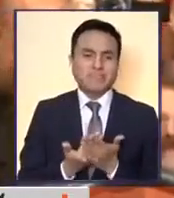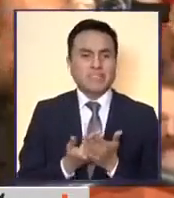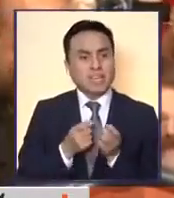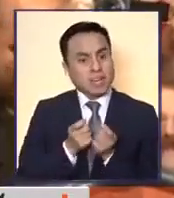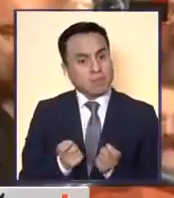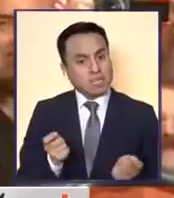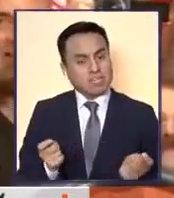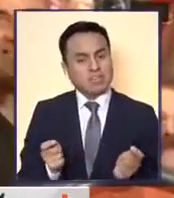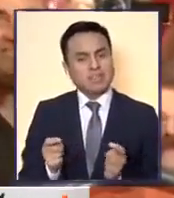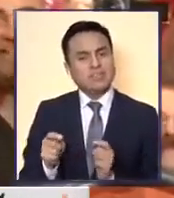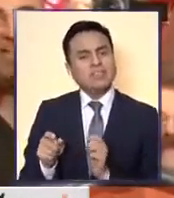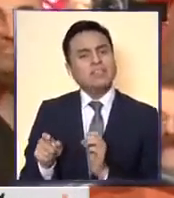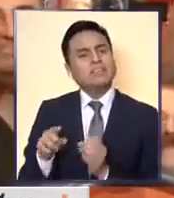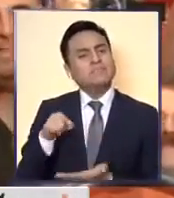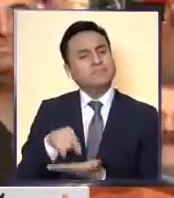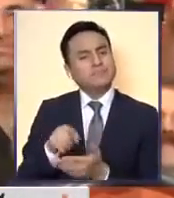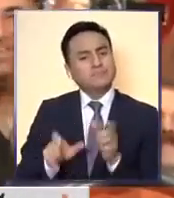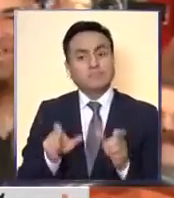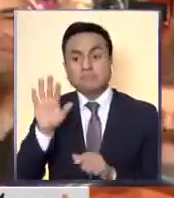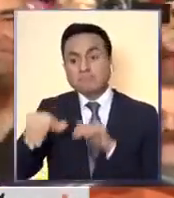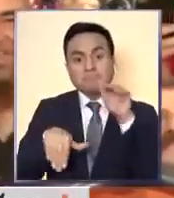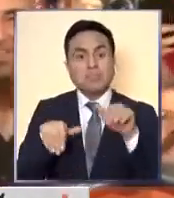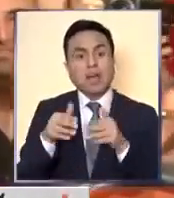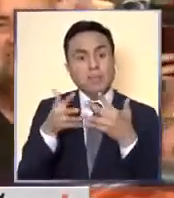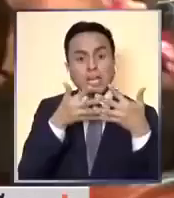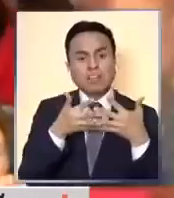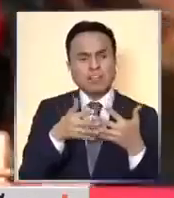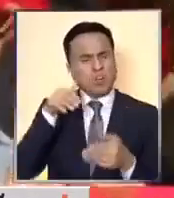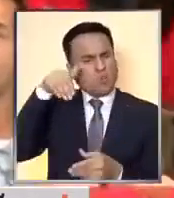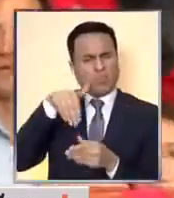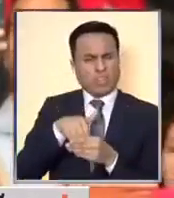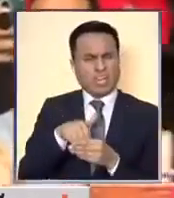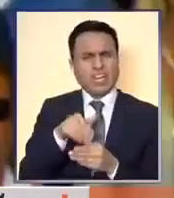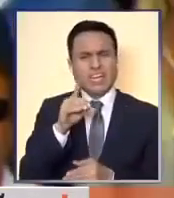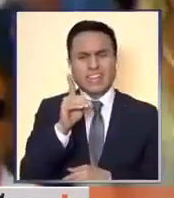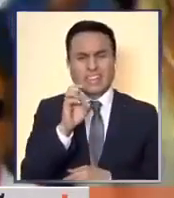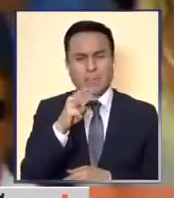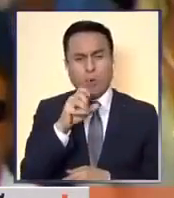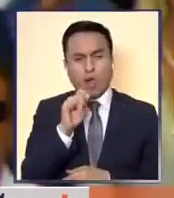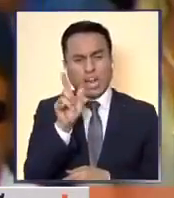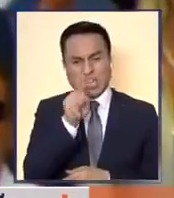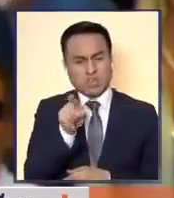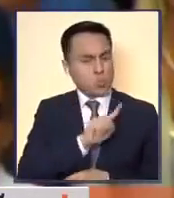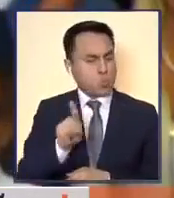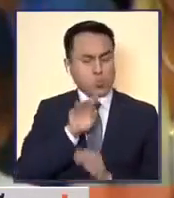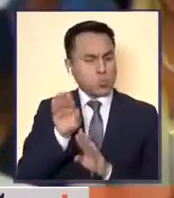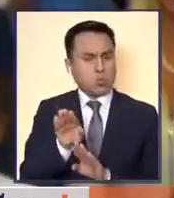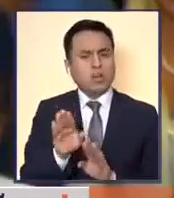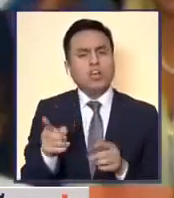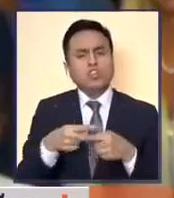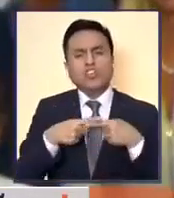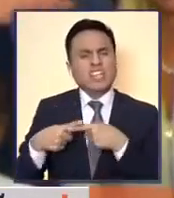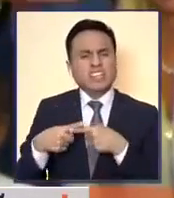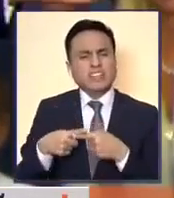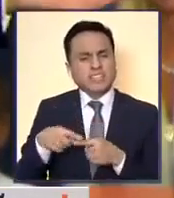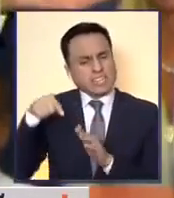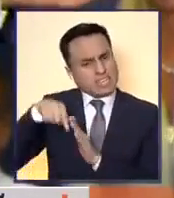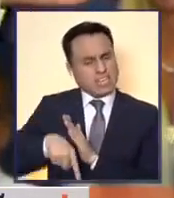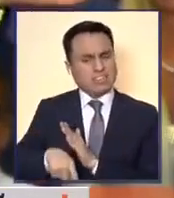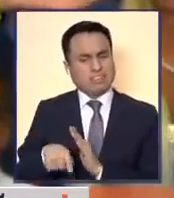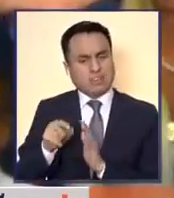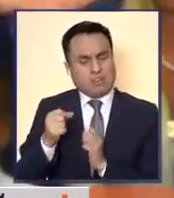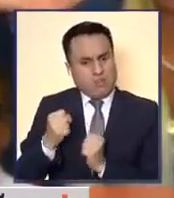campaña legislativa llamó a los norteamericanos a no votar por los demócratas, a quienes calificó de socialistas radicales y